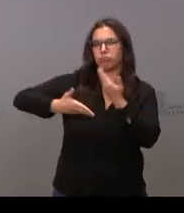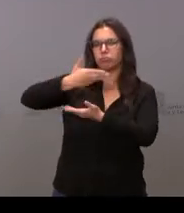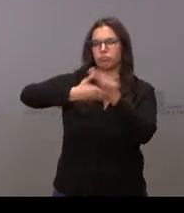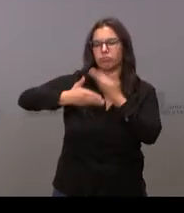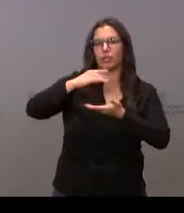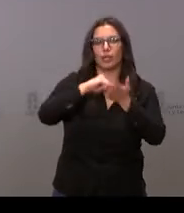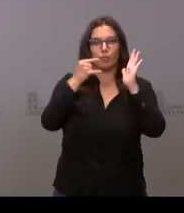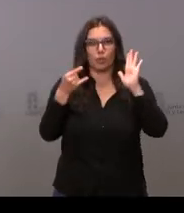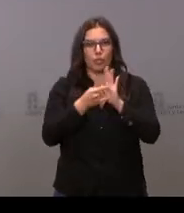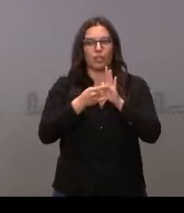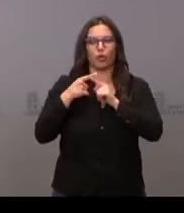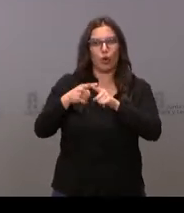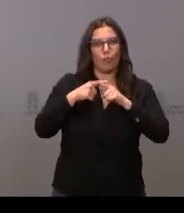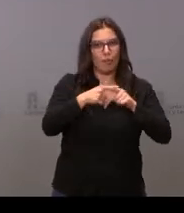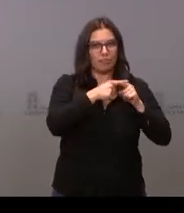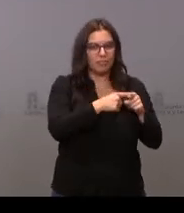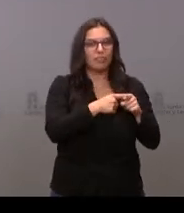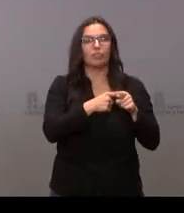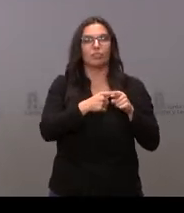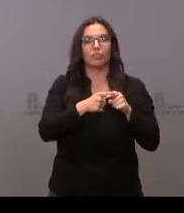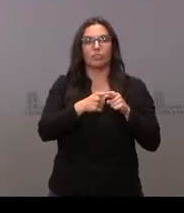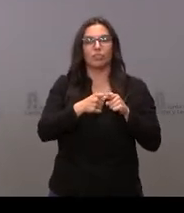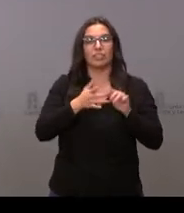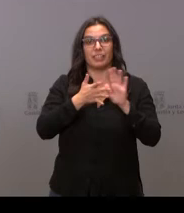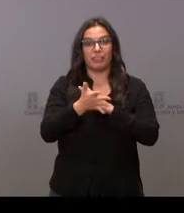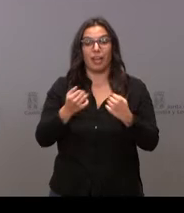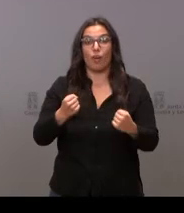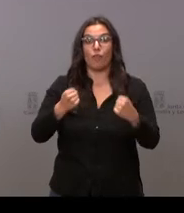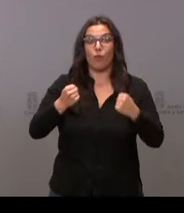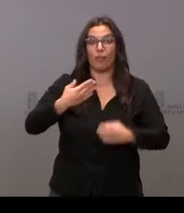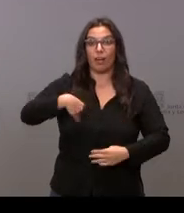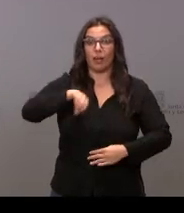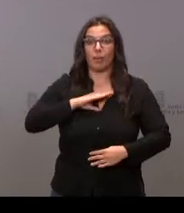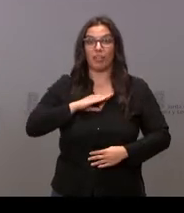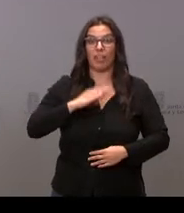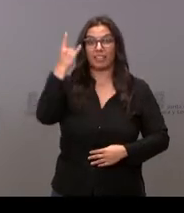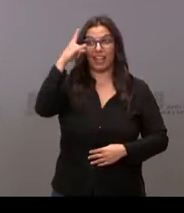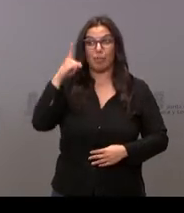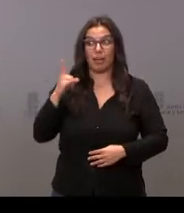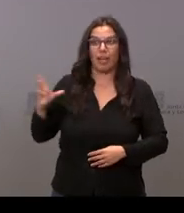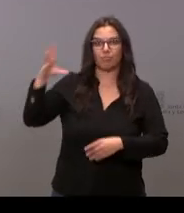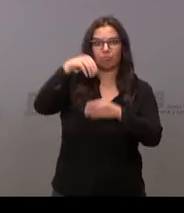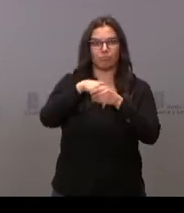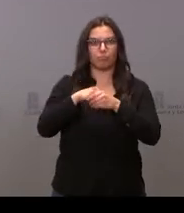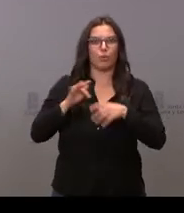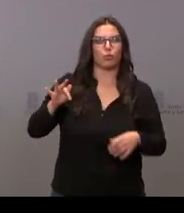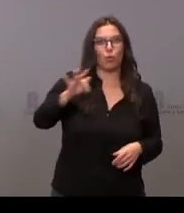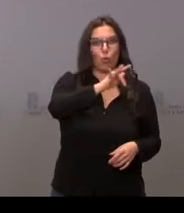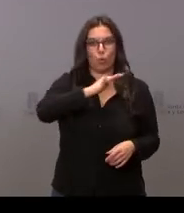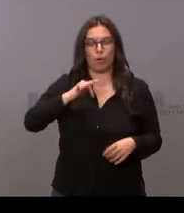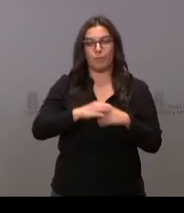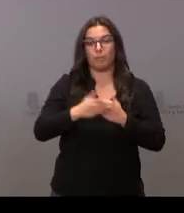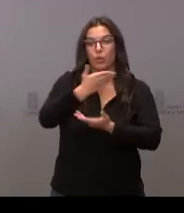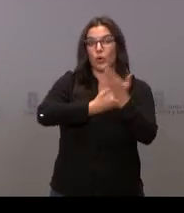compartidos que suman la fuerza y las capacidades de salamanca la colaboración es clave en el